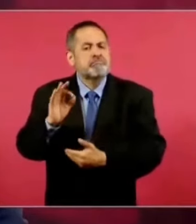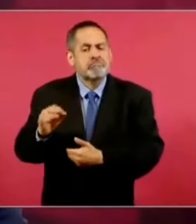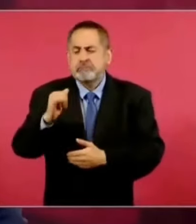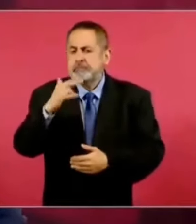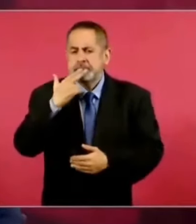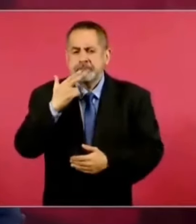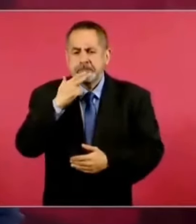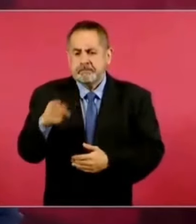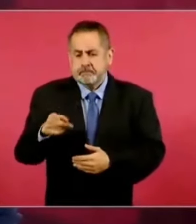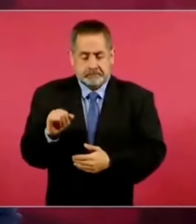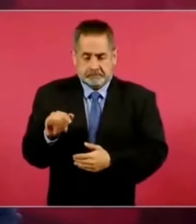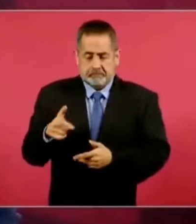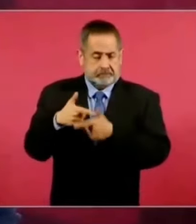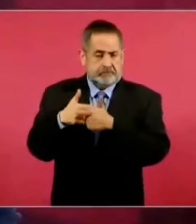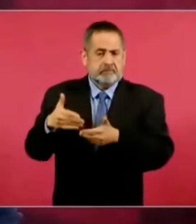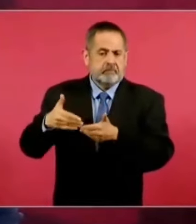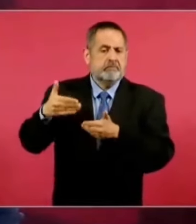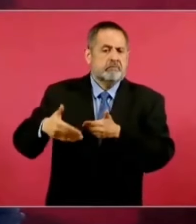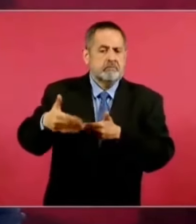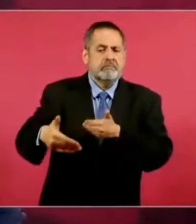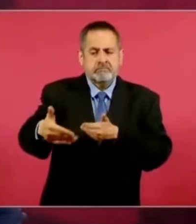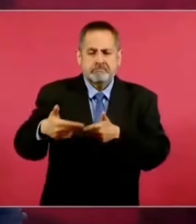y así vamos a continuar.